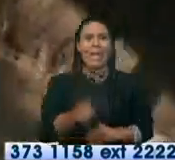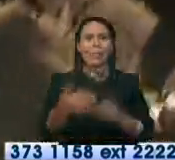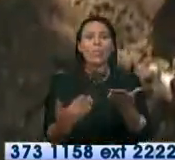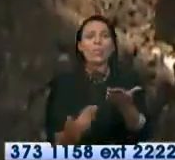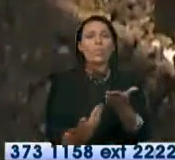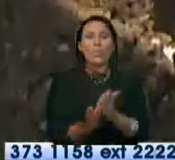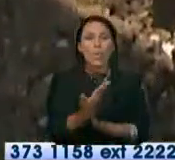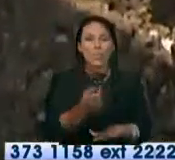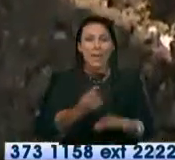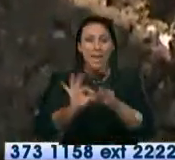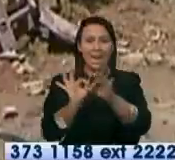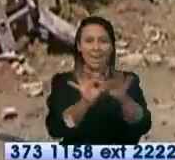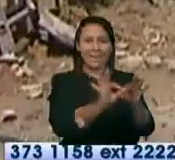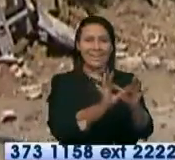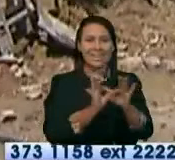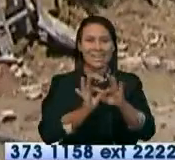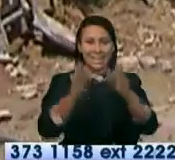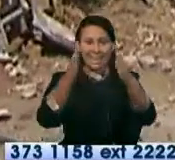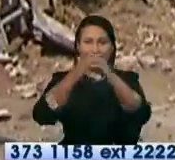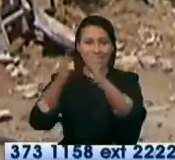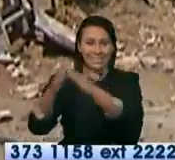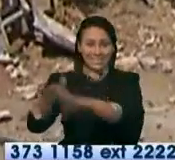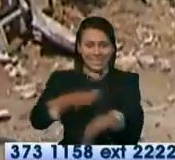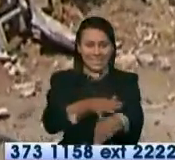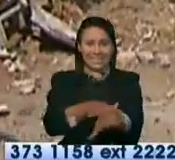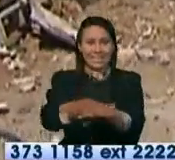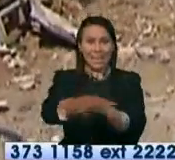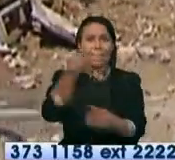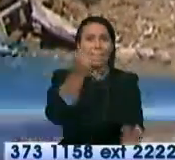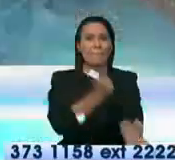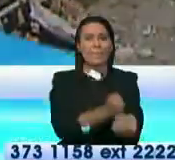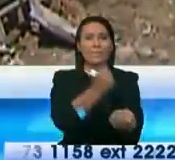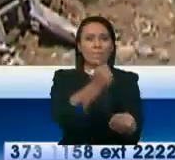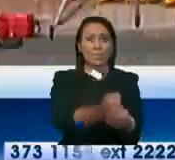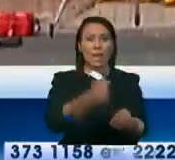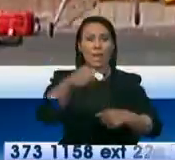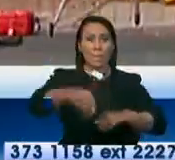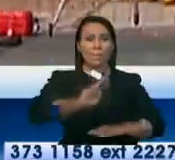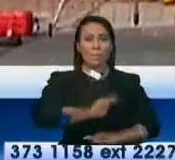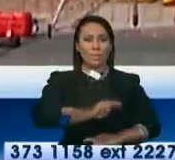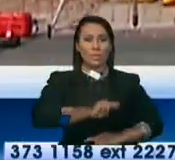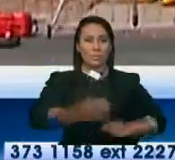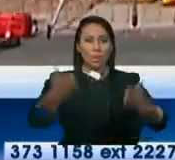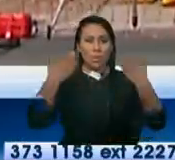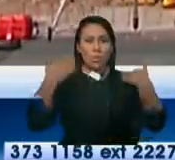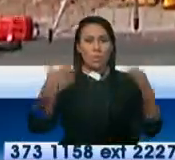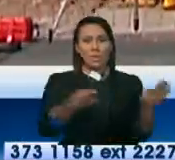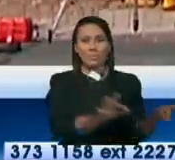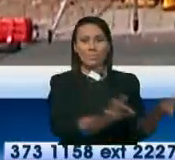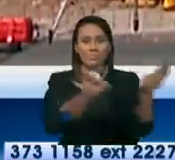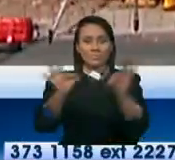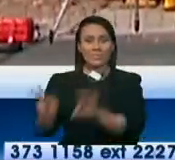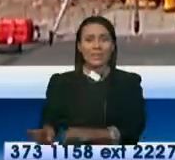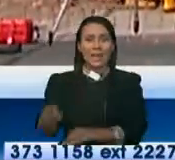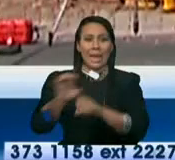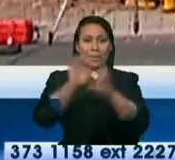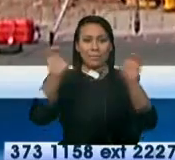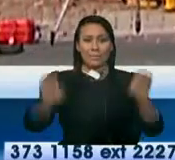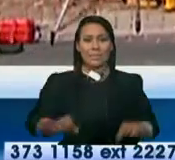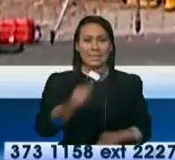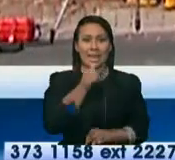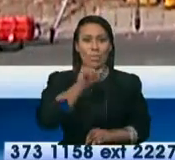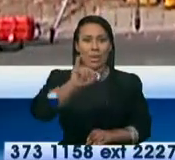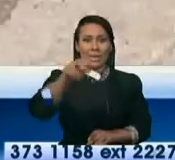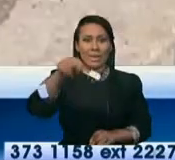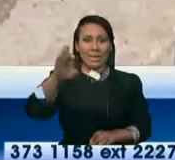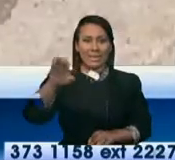Renovación a la parroquia Pascuales va trayendo la obra del municipio de Guayaquil, delegada a EMAPAG e Interagua. Se trata del